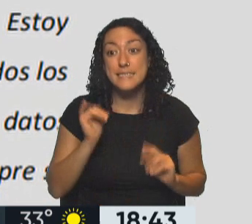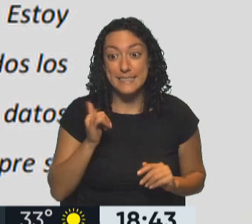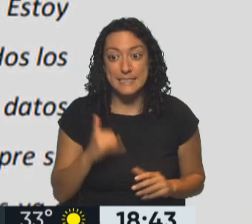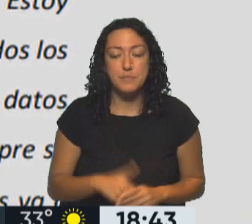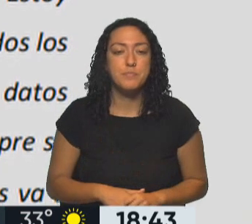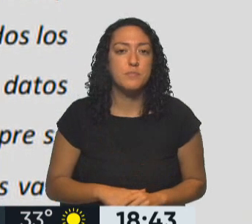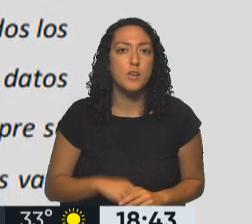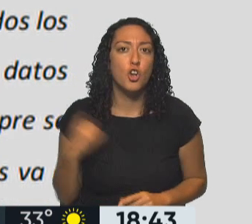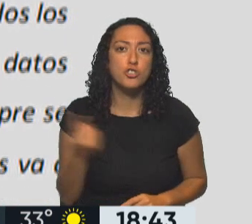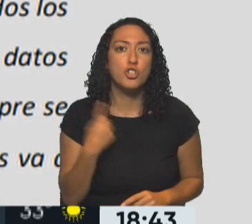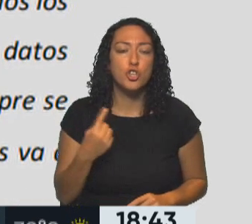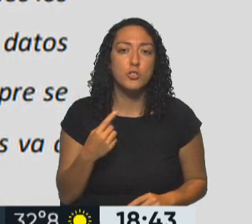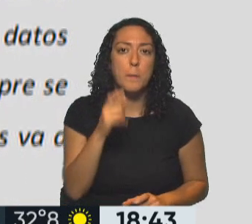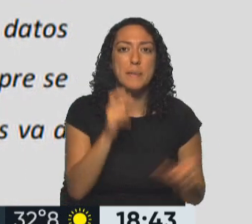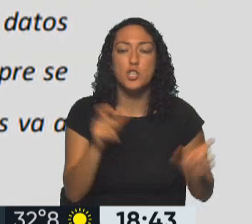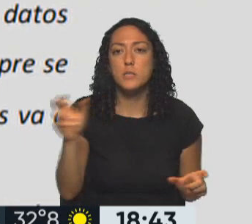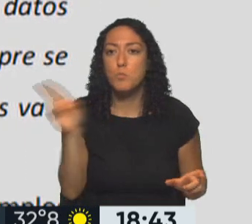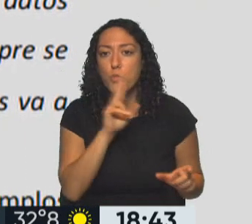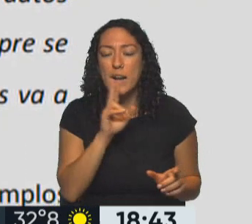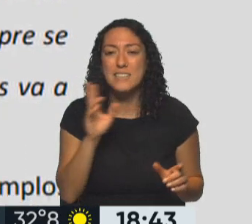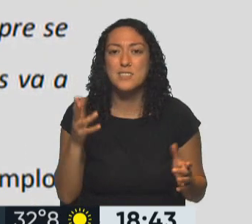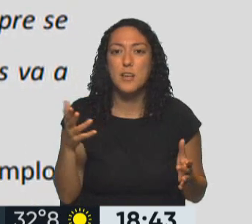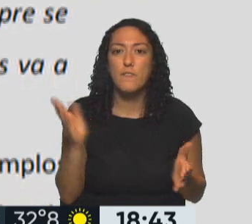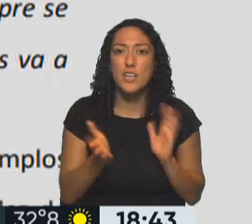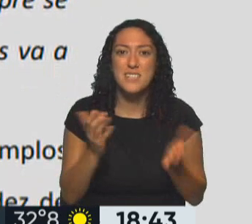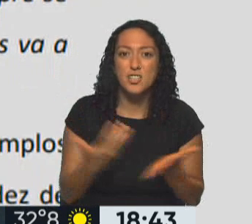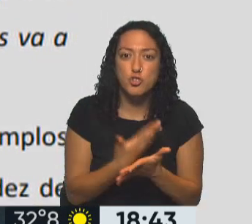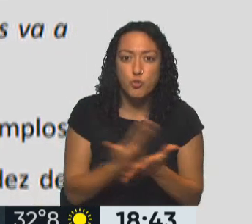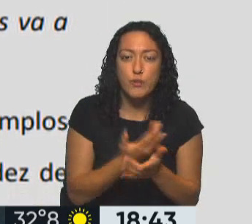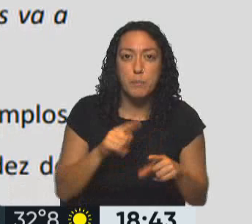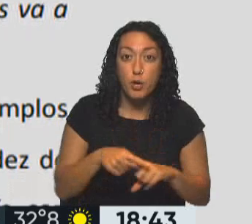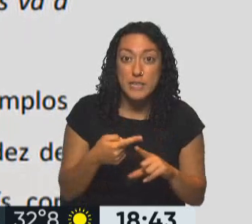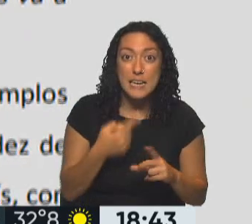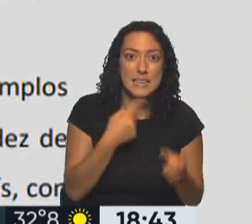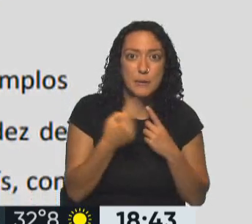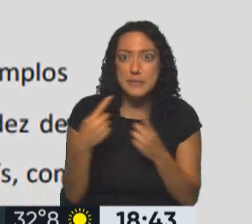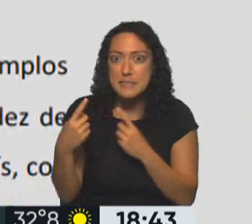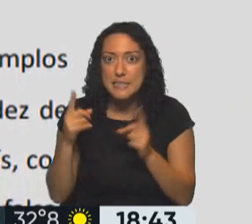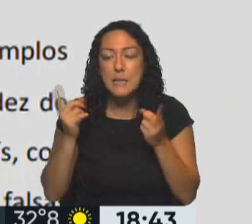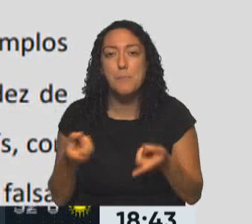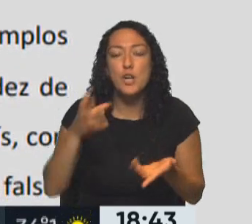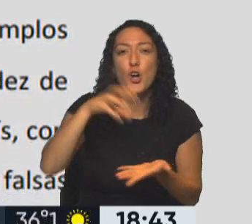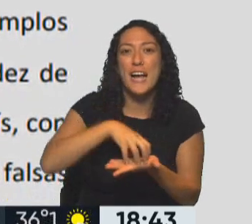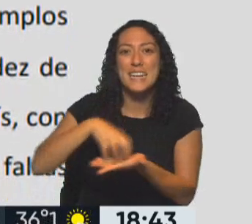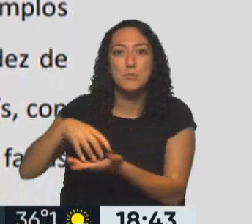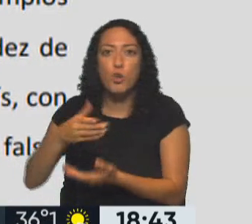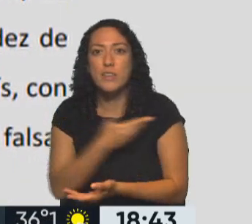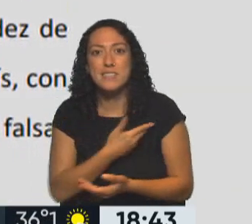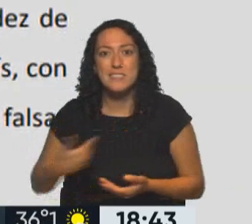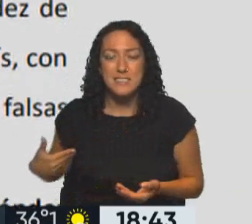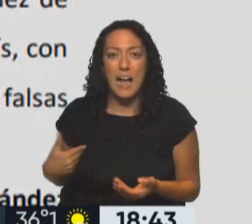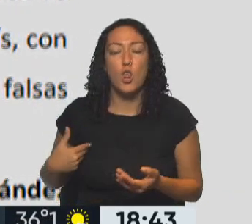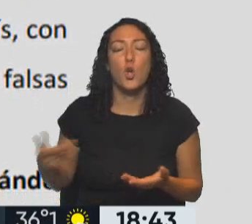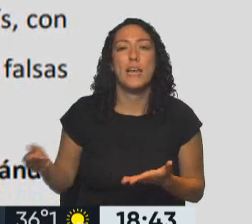hemos hecho entrevistas a varias mujeres que han sido Víctimas de violencia política así como organismos del estado en el ámbito